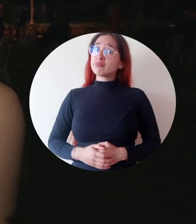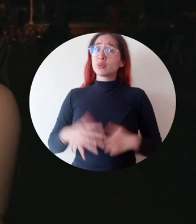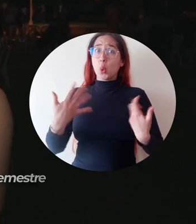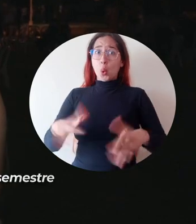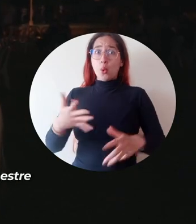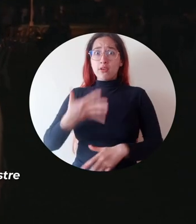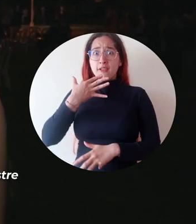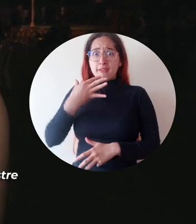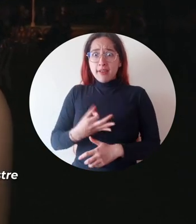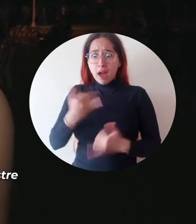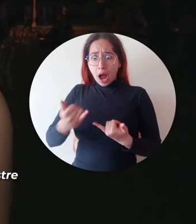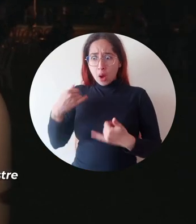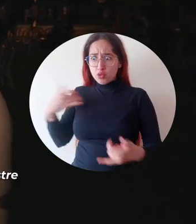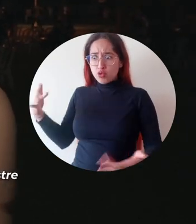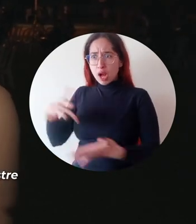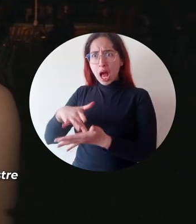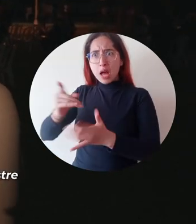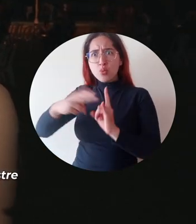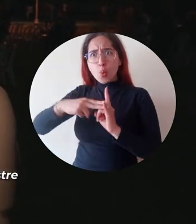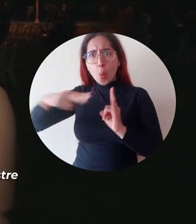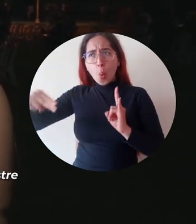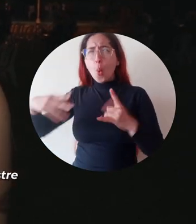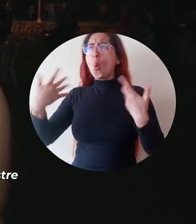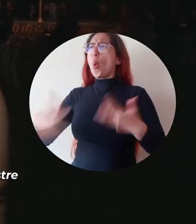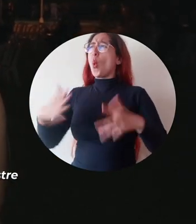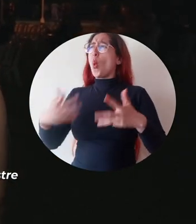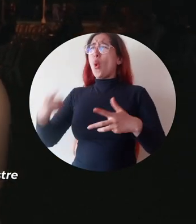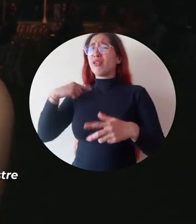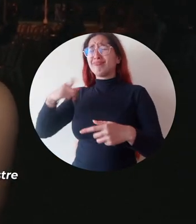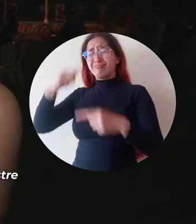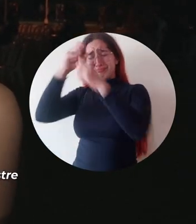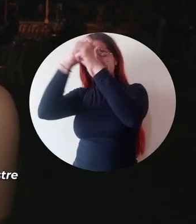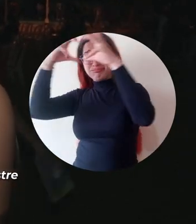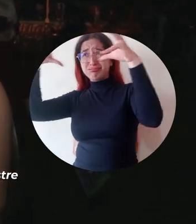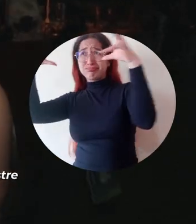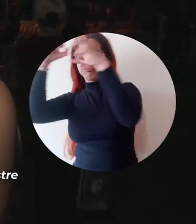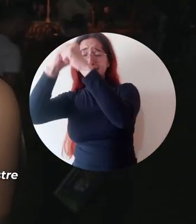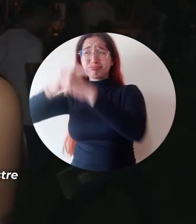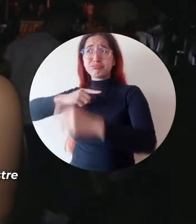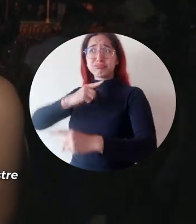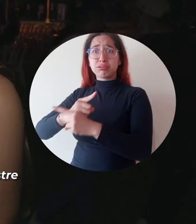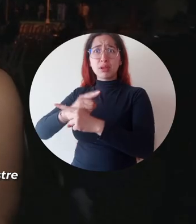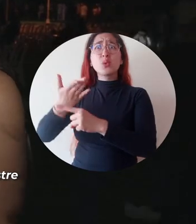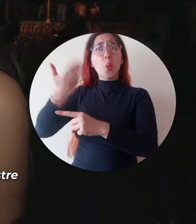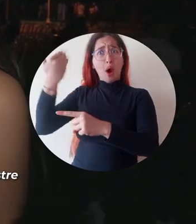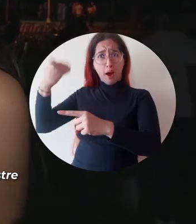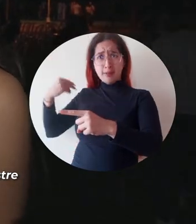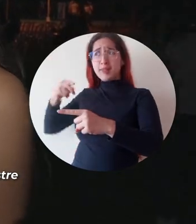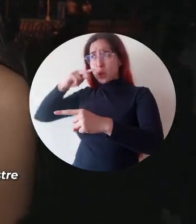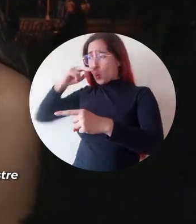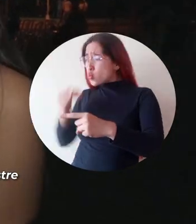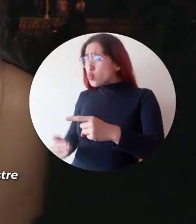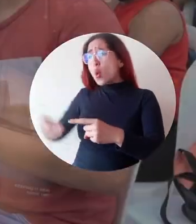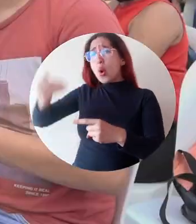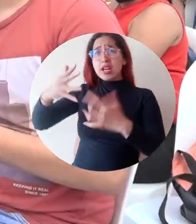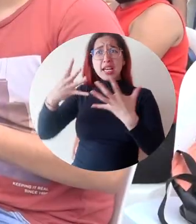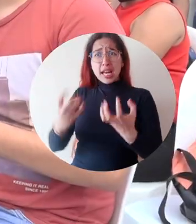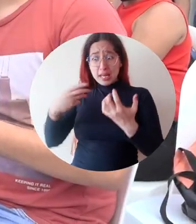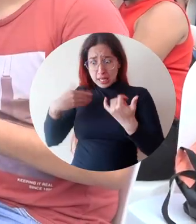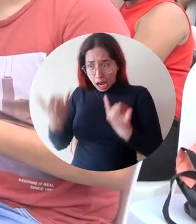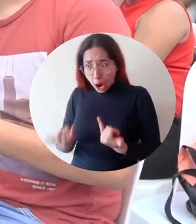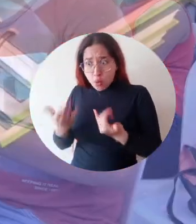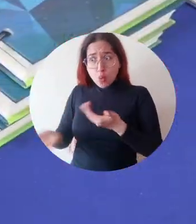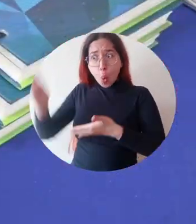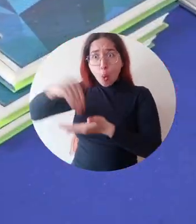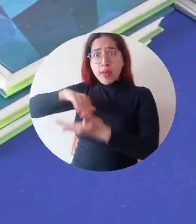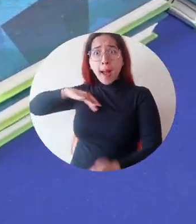La verdad es que ha sido uno de mis sueños cumplidos, puesto que de muy niña he querido estar acá y haber podido ingresar y estar ya en la presencialidad,